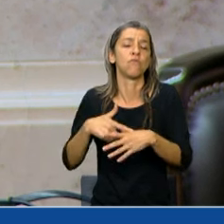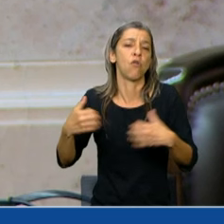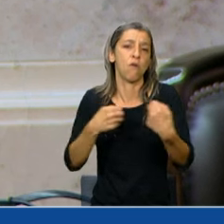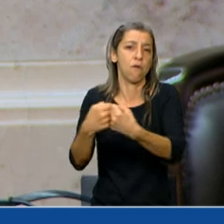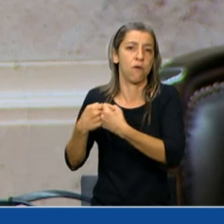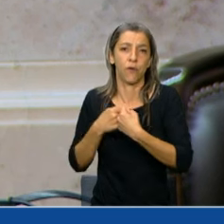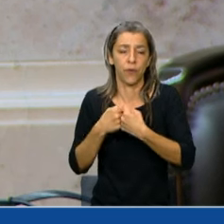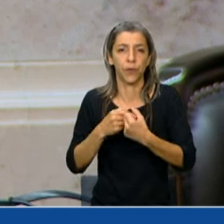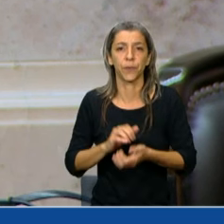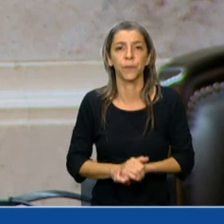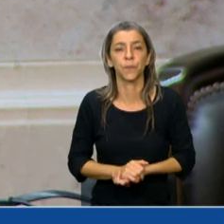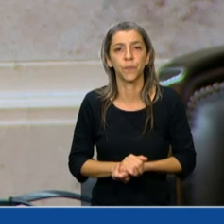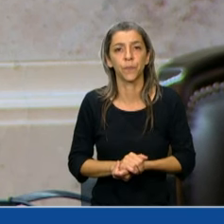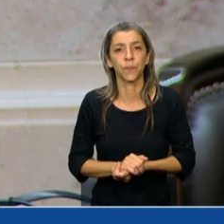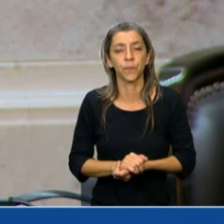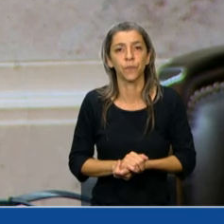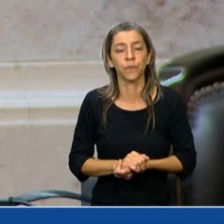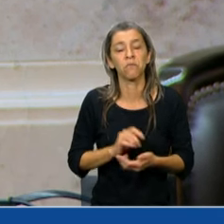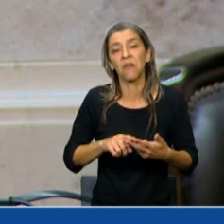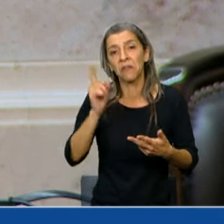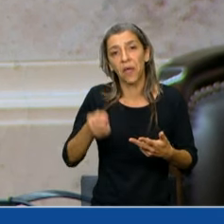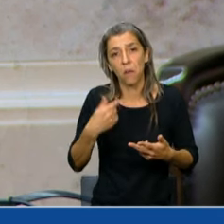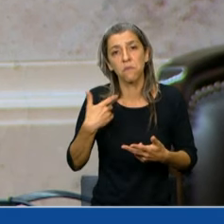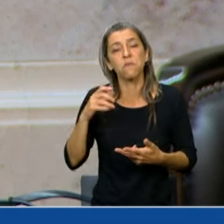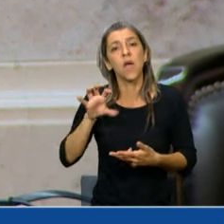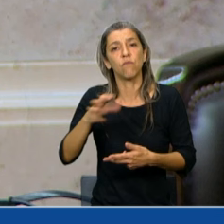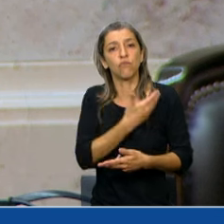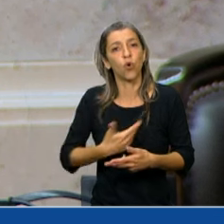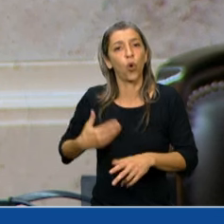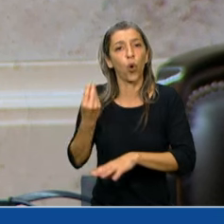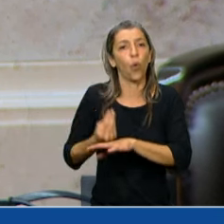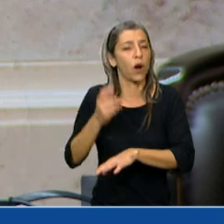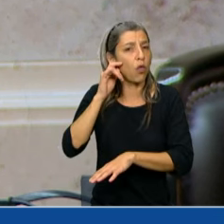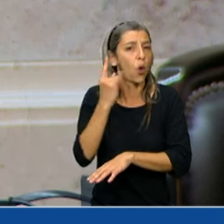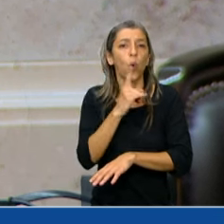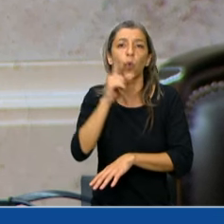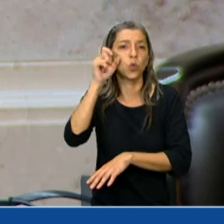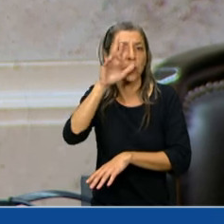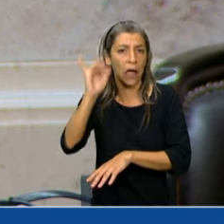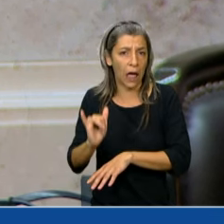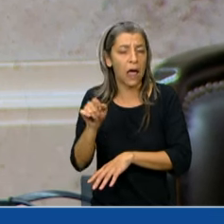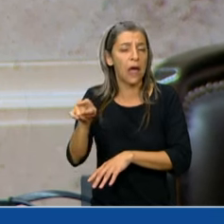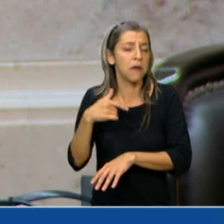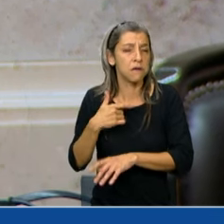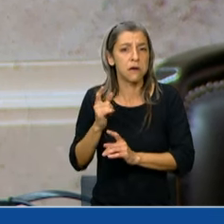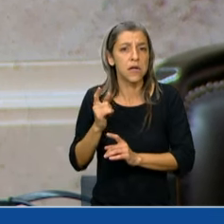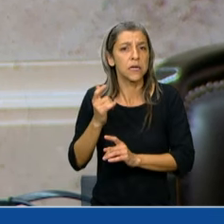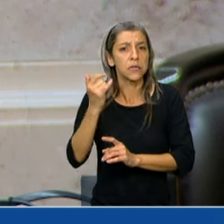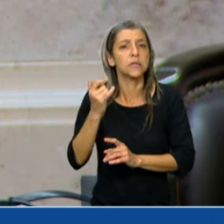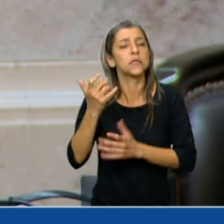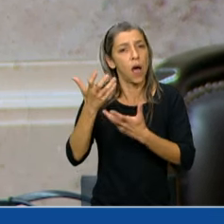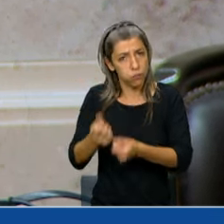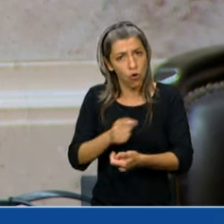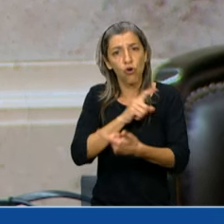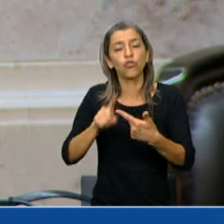políticos está apoyado por el gobernador actual Omar Gutiérrez por el gobernador electo Rolando